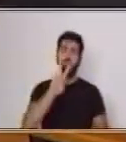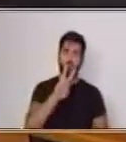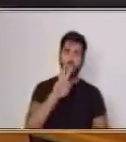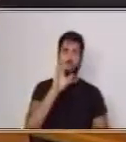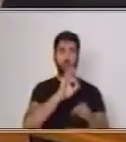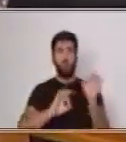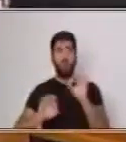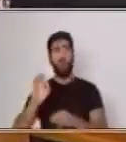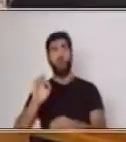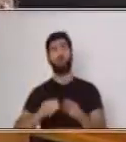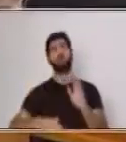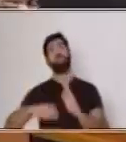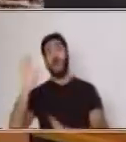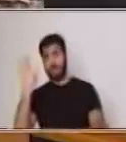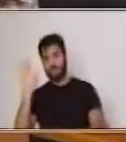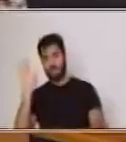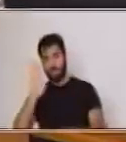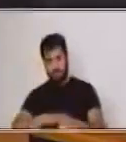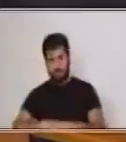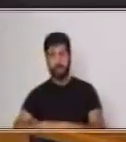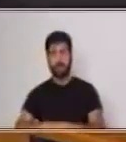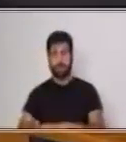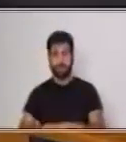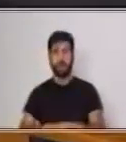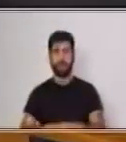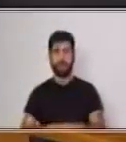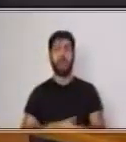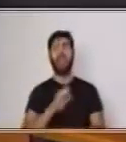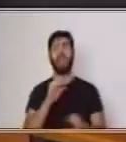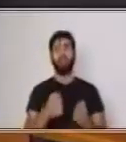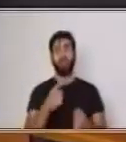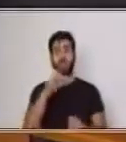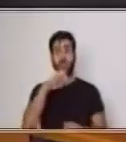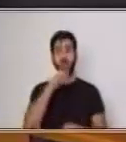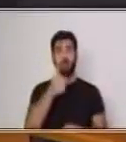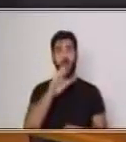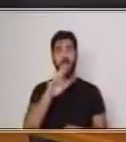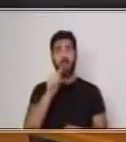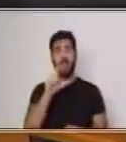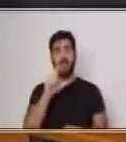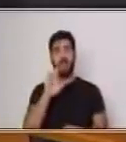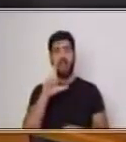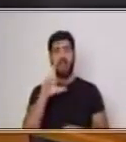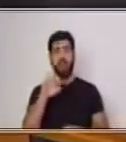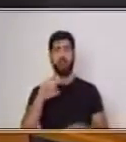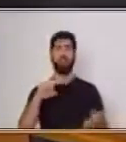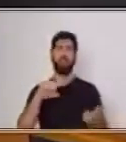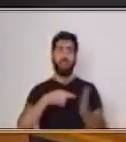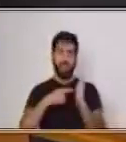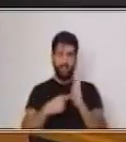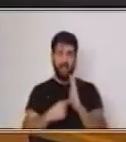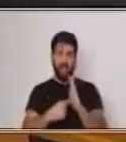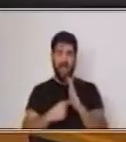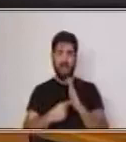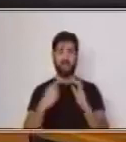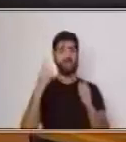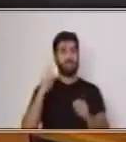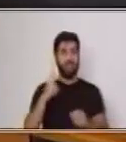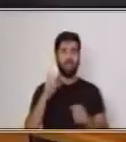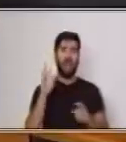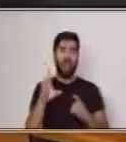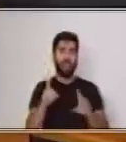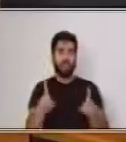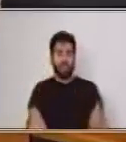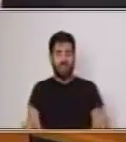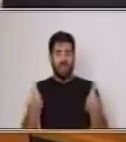más, pero como su nombre lo dice, paralelo, van a ir a la par. Tienen las dos ideas la